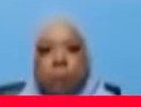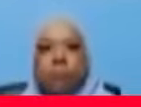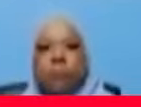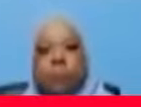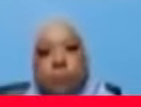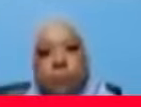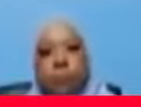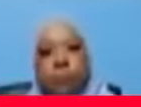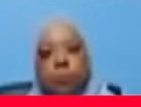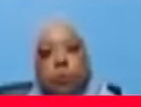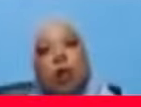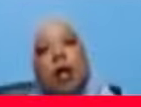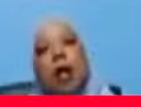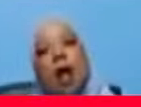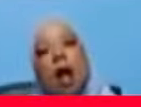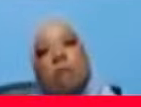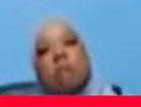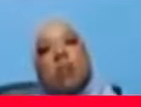qué hizo Venezuela?